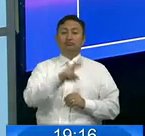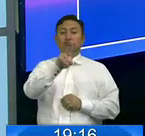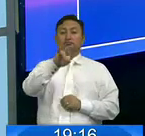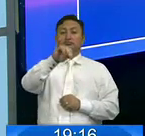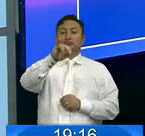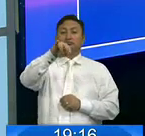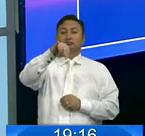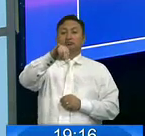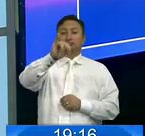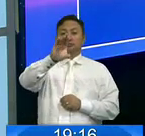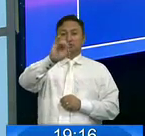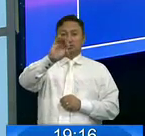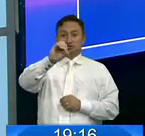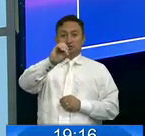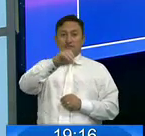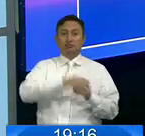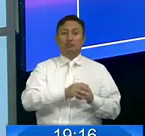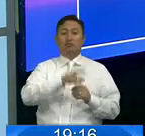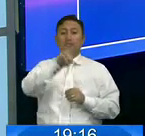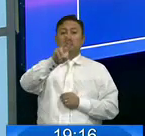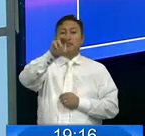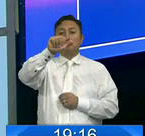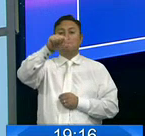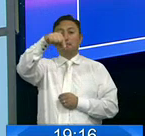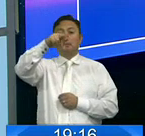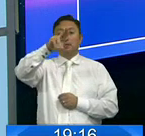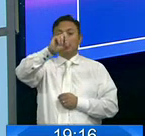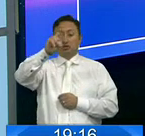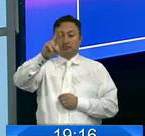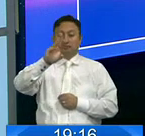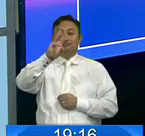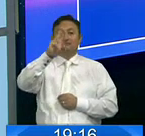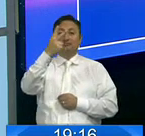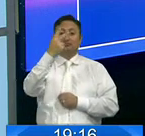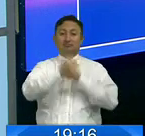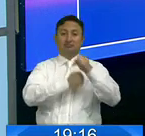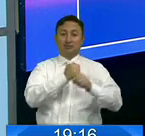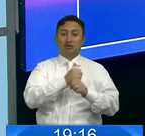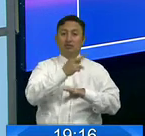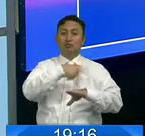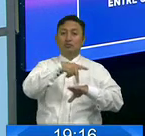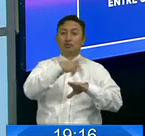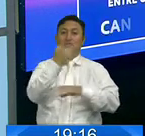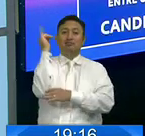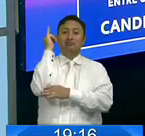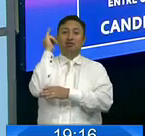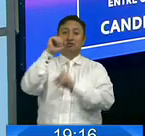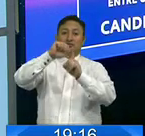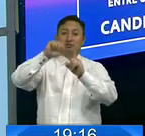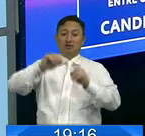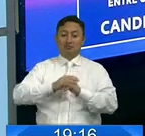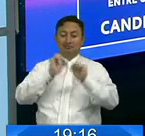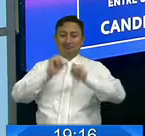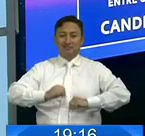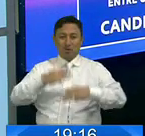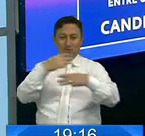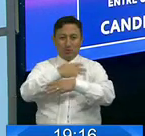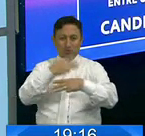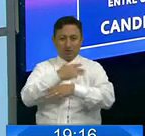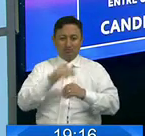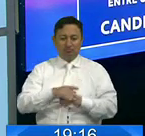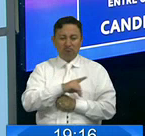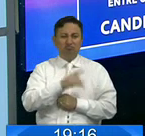Vinicio Napoleón Vaquero Ordóñez. Él tiene 62 años, su profesión, ingeniero de sistemas y matemático,